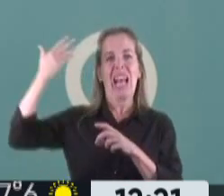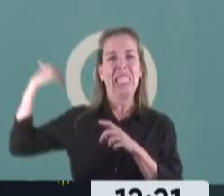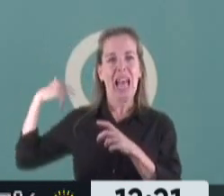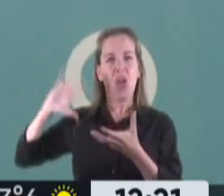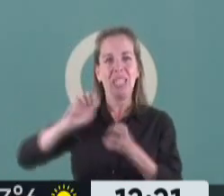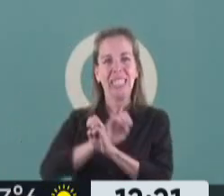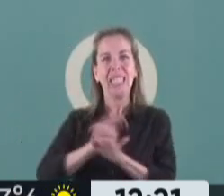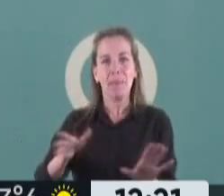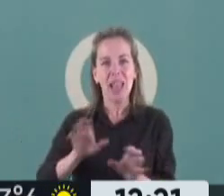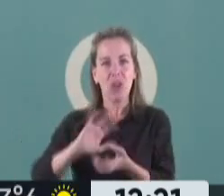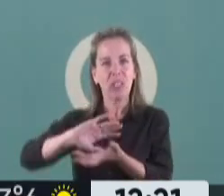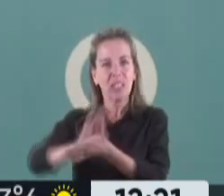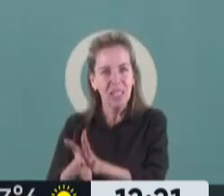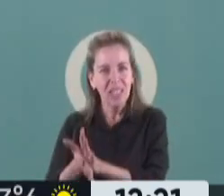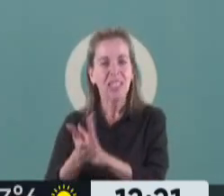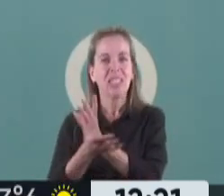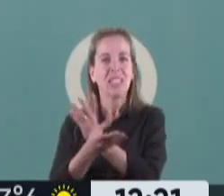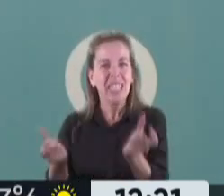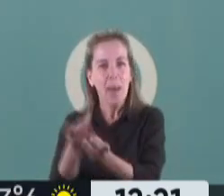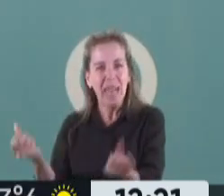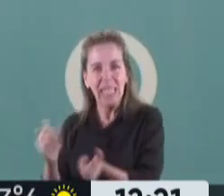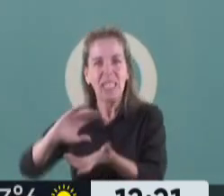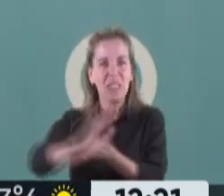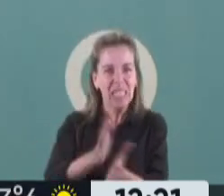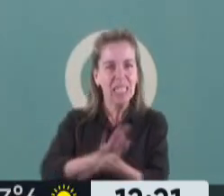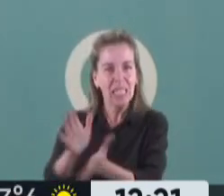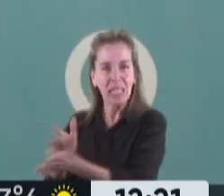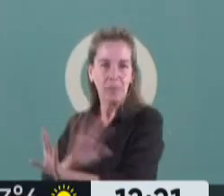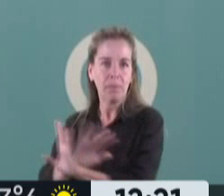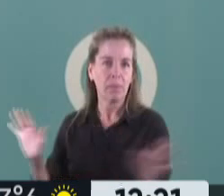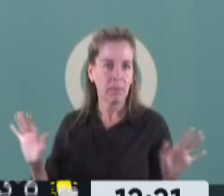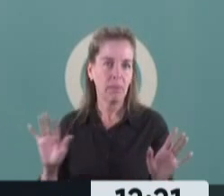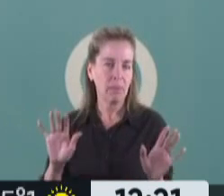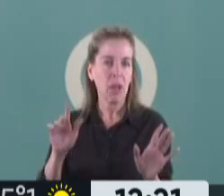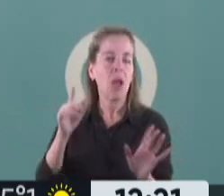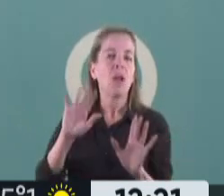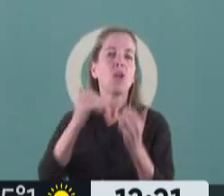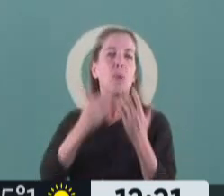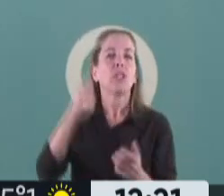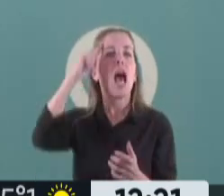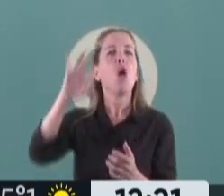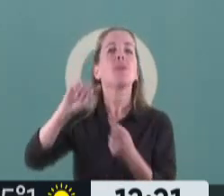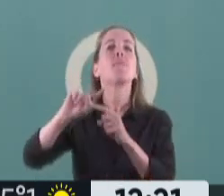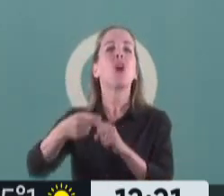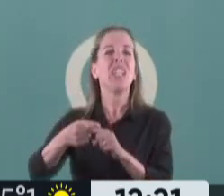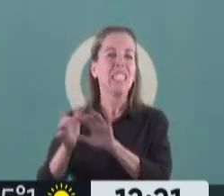independientemente de cualquier ideología o posicionamiento